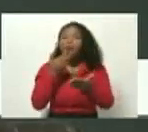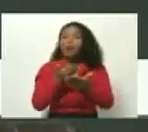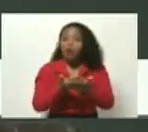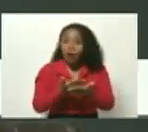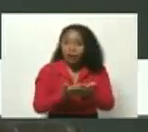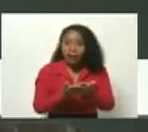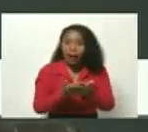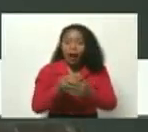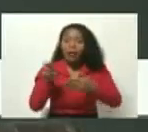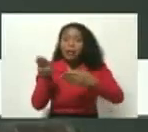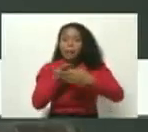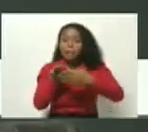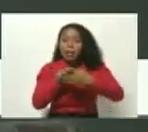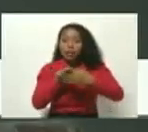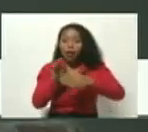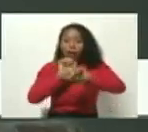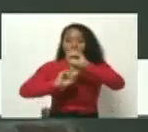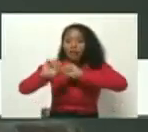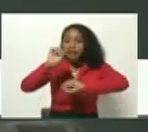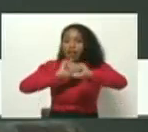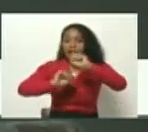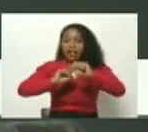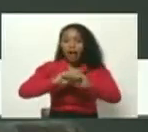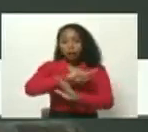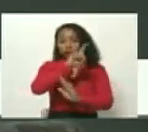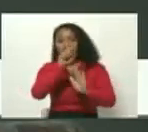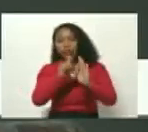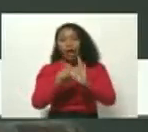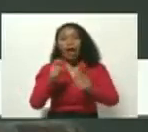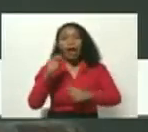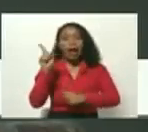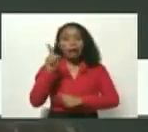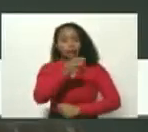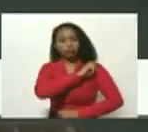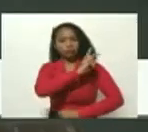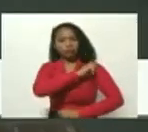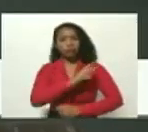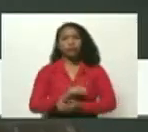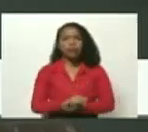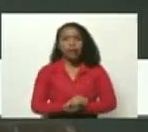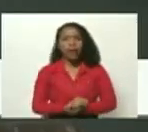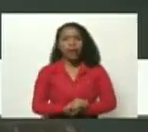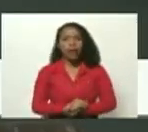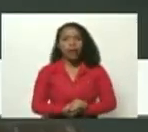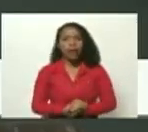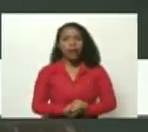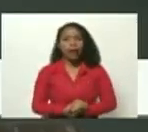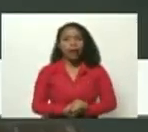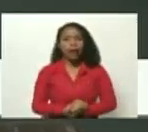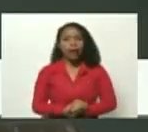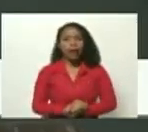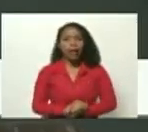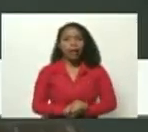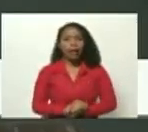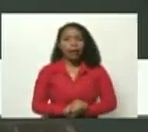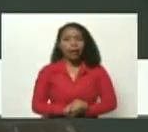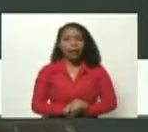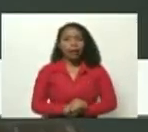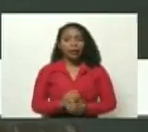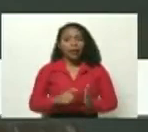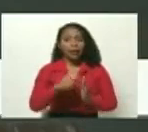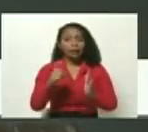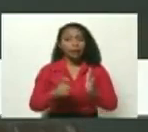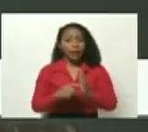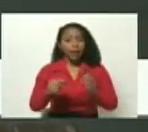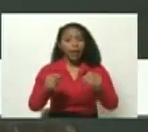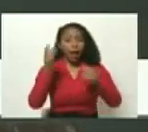el ministro de la Defensa, general en jefe, cambiaba su visión. Era un debate más democrático que lo que se da en la Asamblea